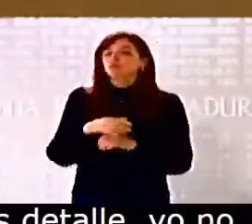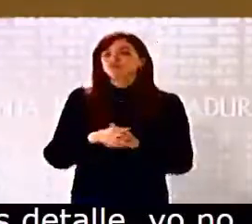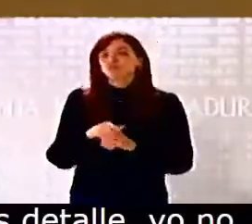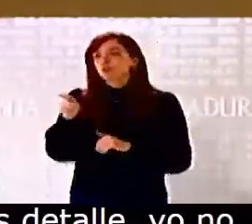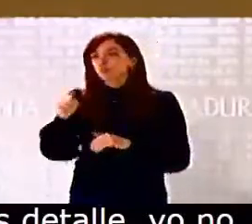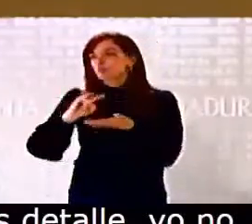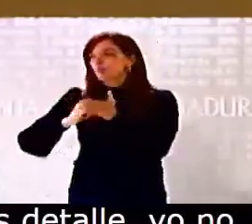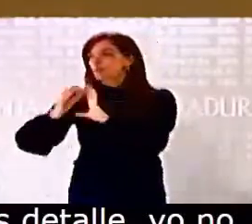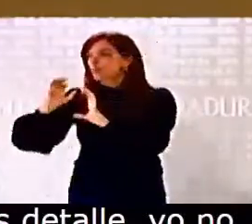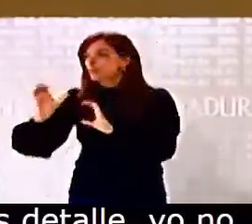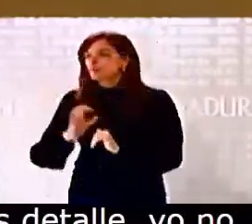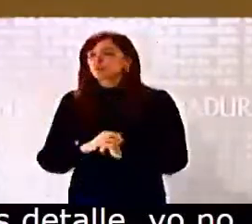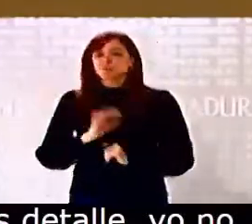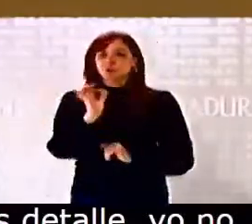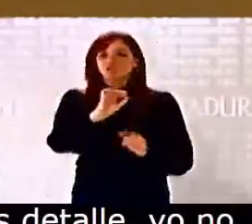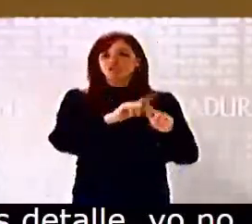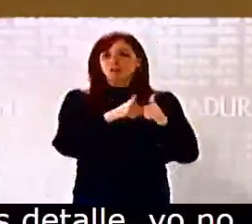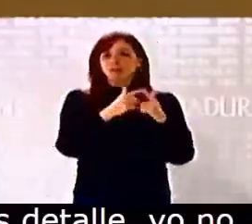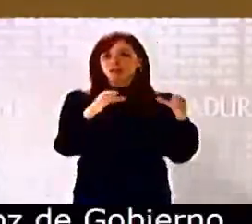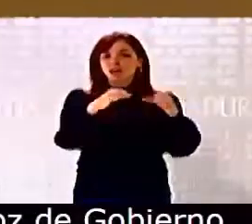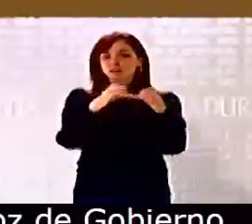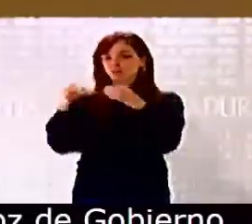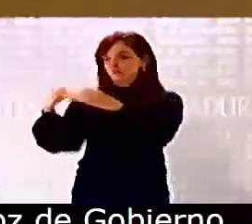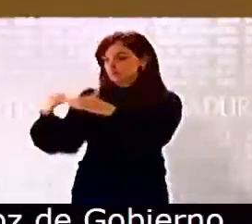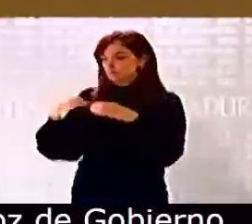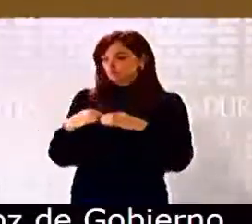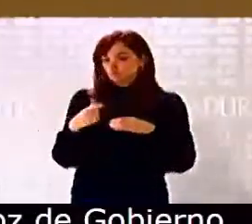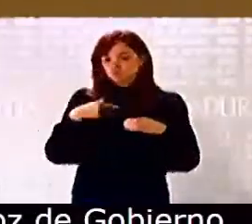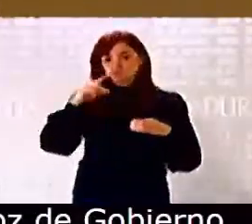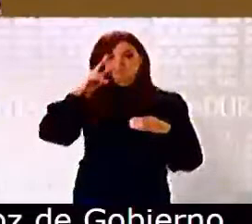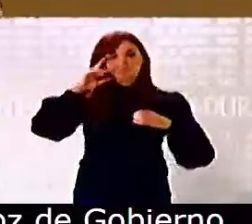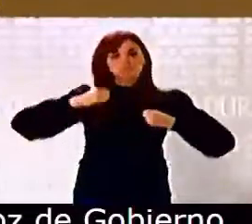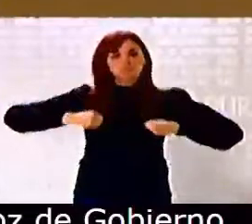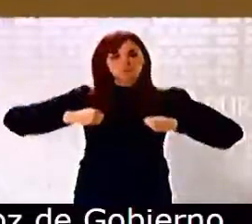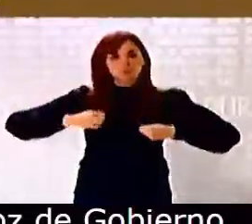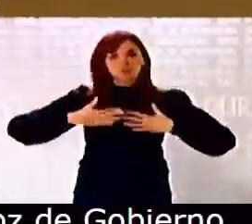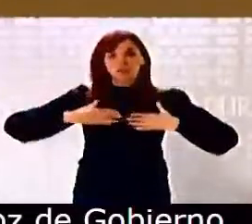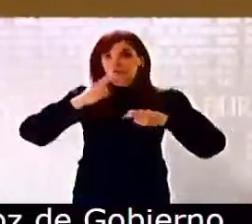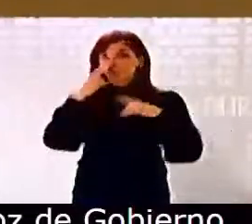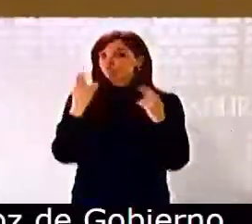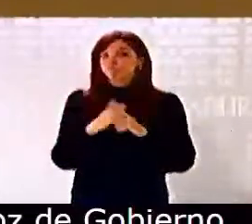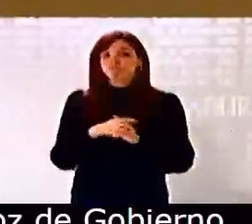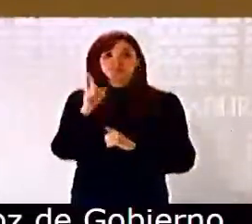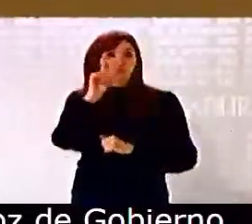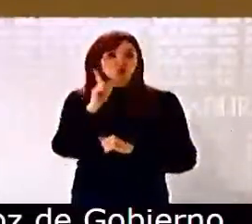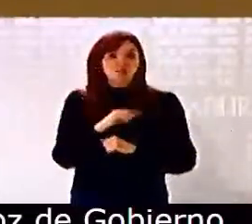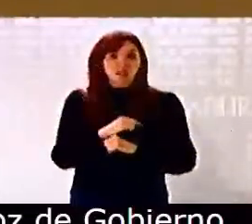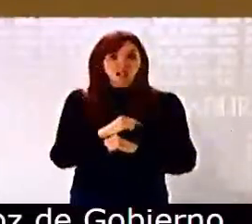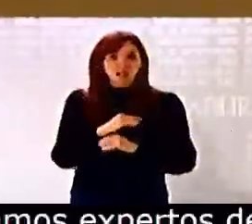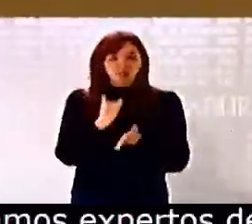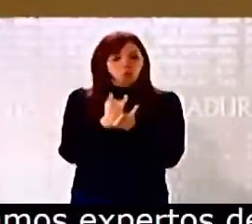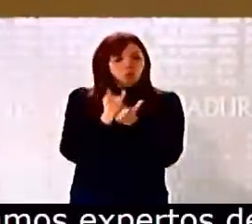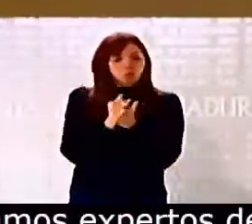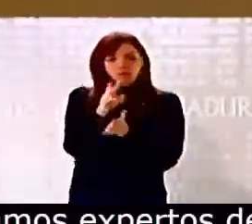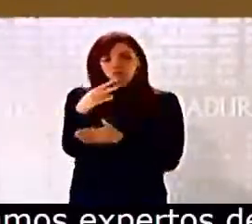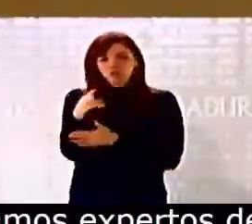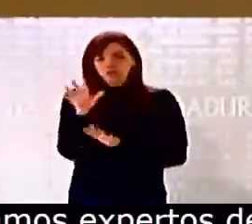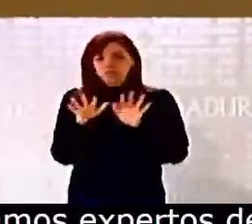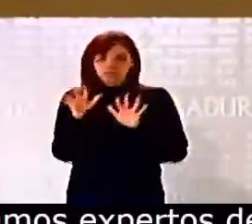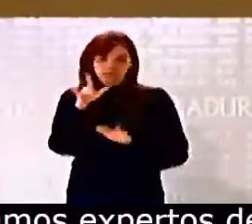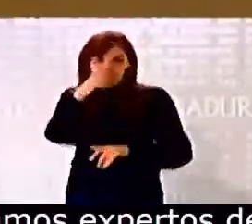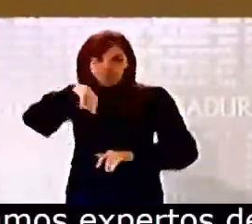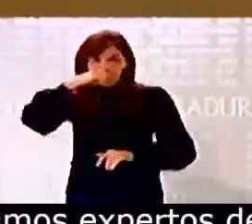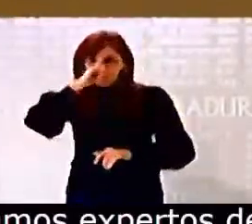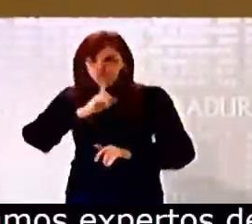comunicación o las propias familias afectadas, seamos unos expertos de la salud pública, ¿no? Lo digo por lo de los positivos, negativos. Quiero decirle, llevamos